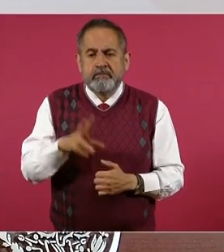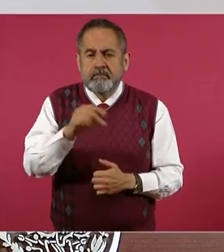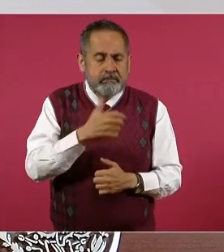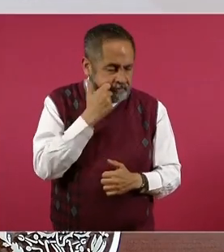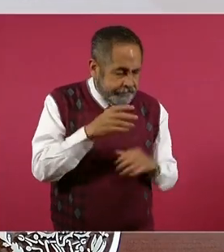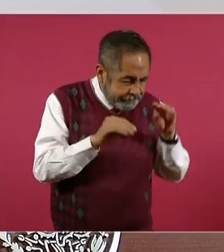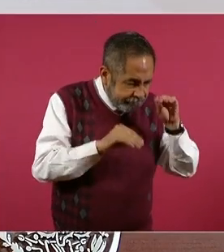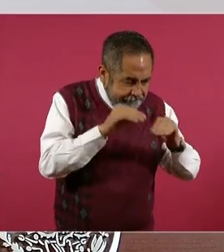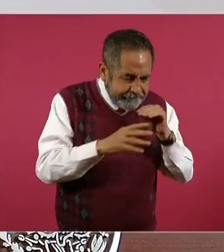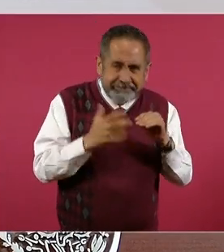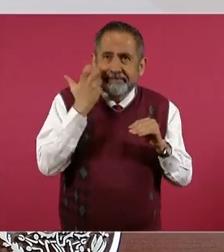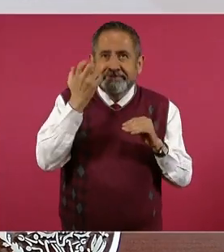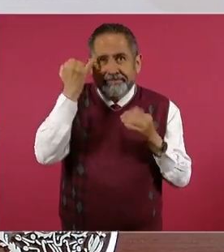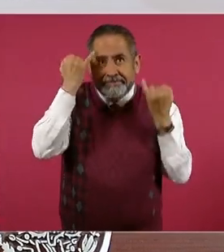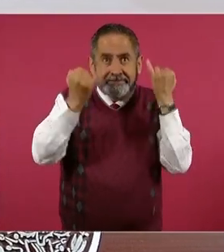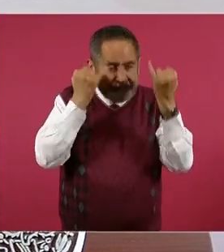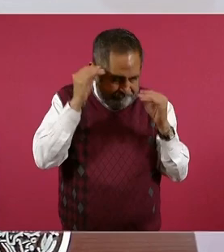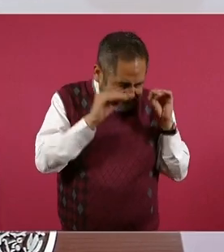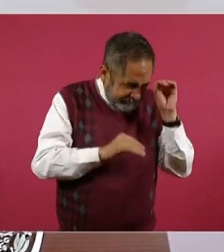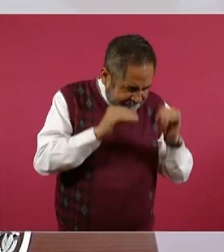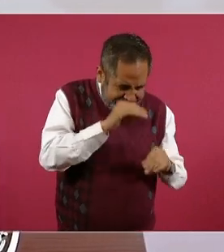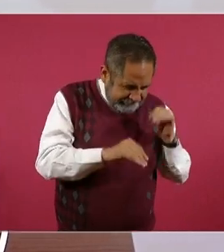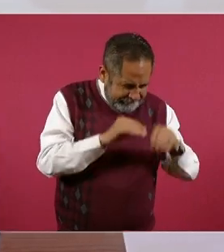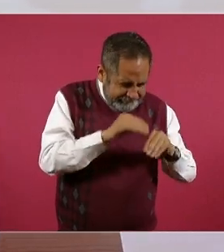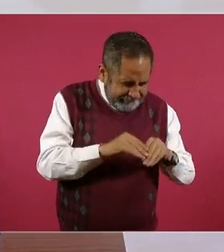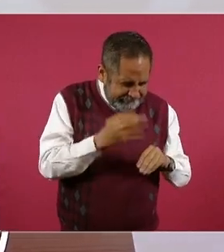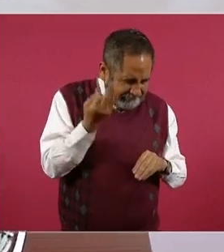editorializar, no